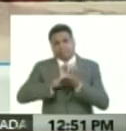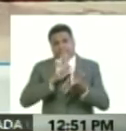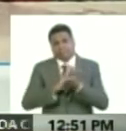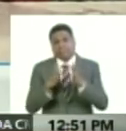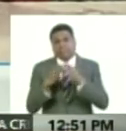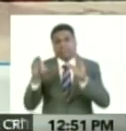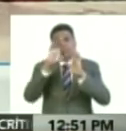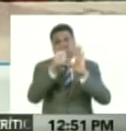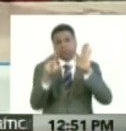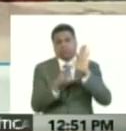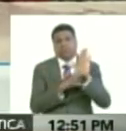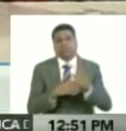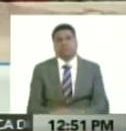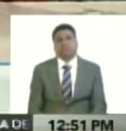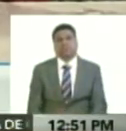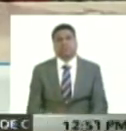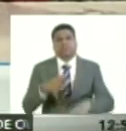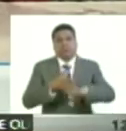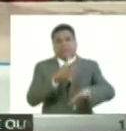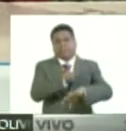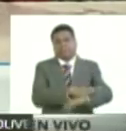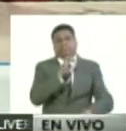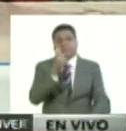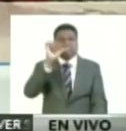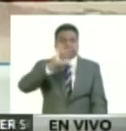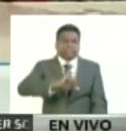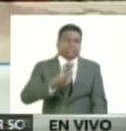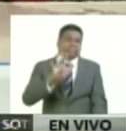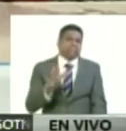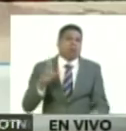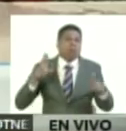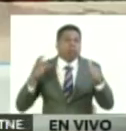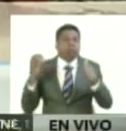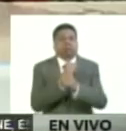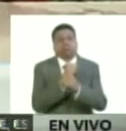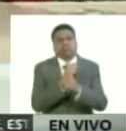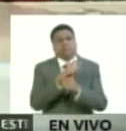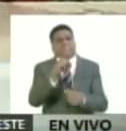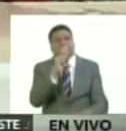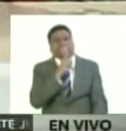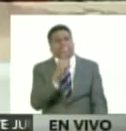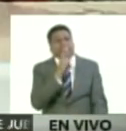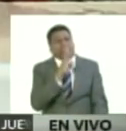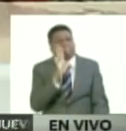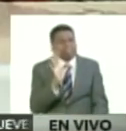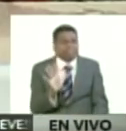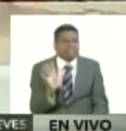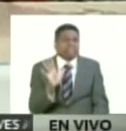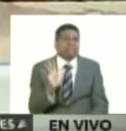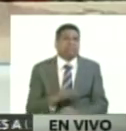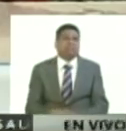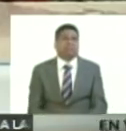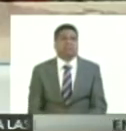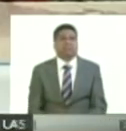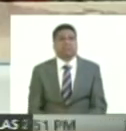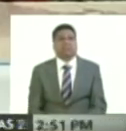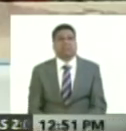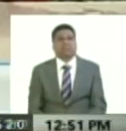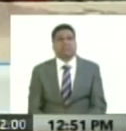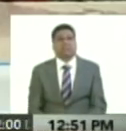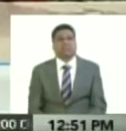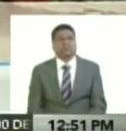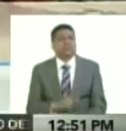constitucionales. Lamentablemente hemos encontrado dificultades en esa, no lo quiero decir